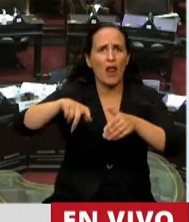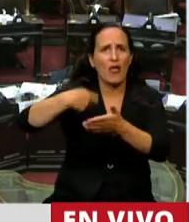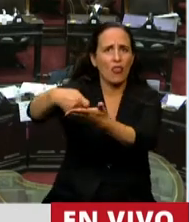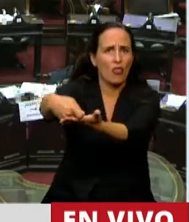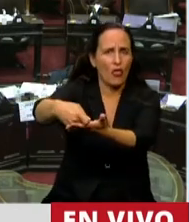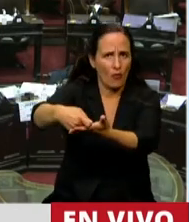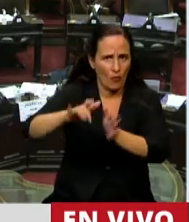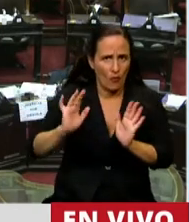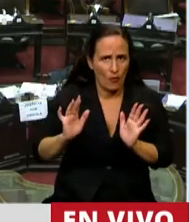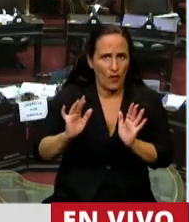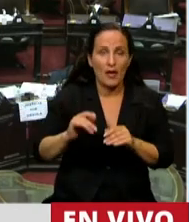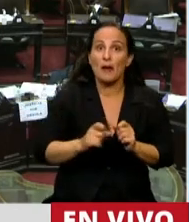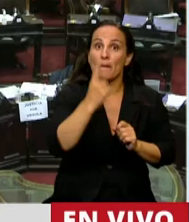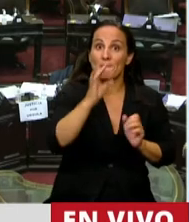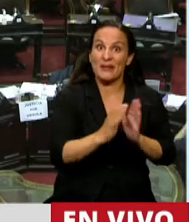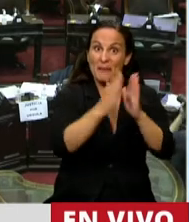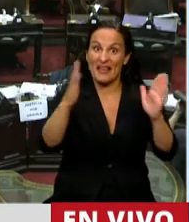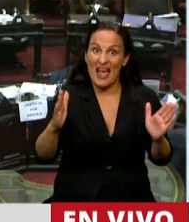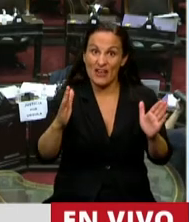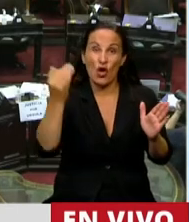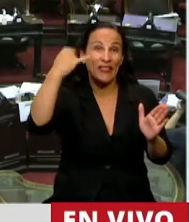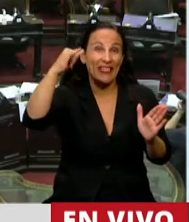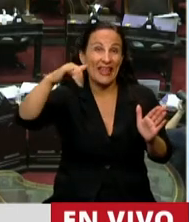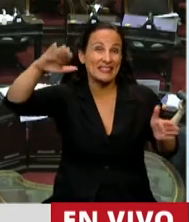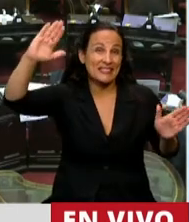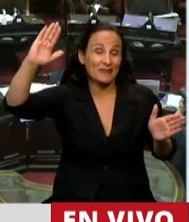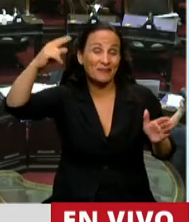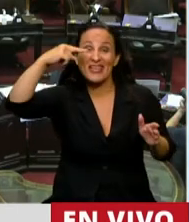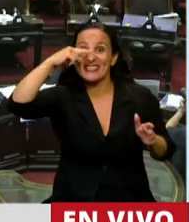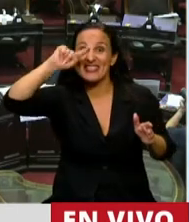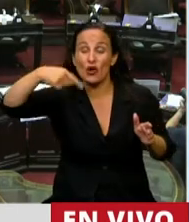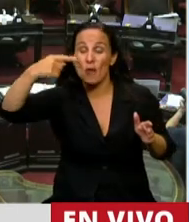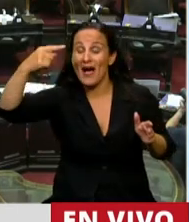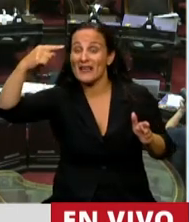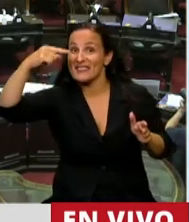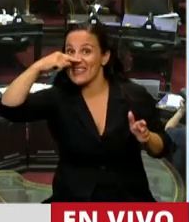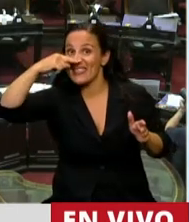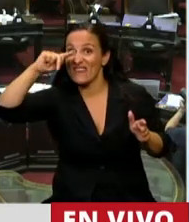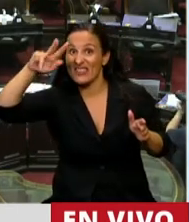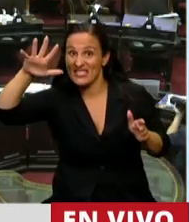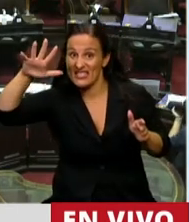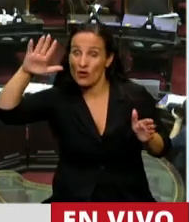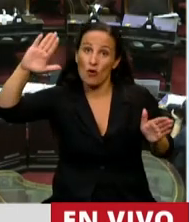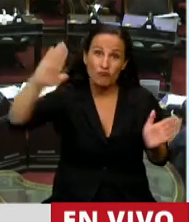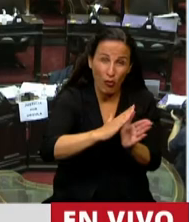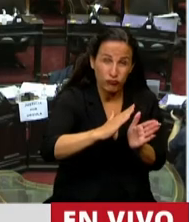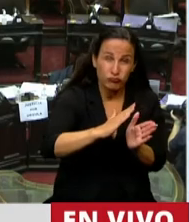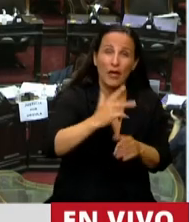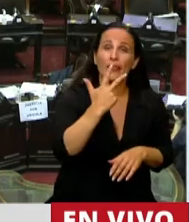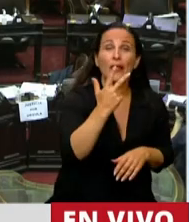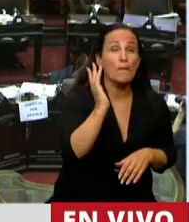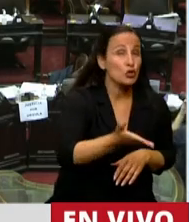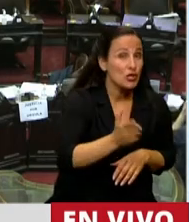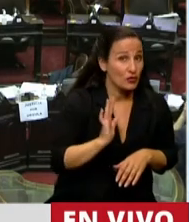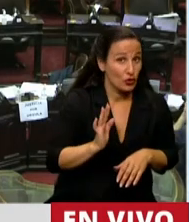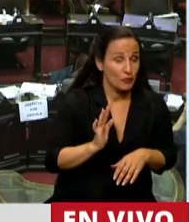deuda, donde en el primer año hemos podido bajar la tasa de interés del 7,125% al 3%.